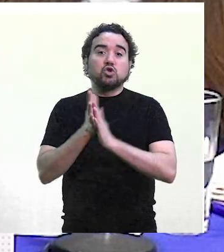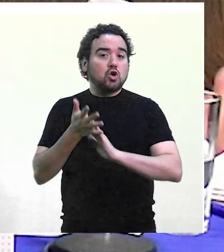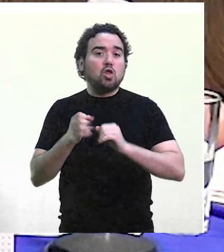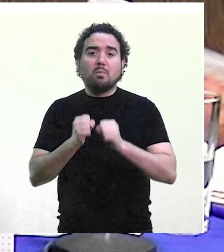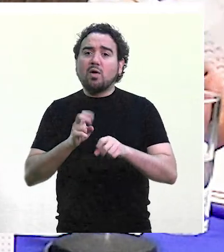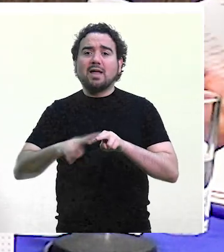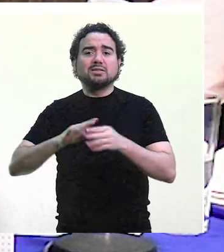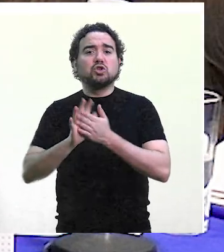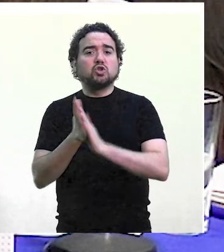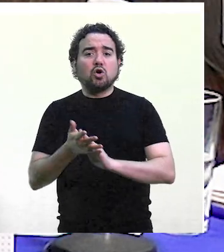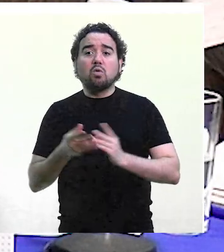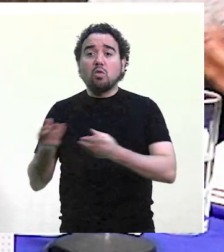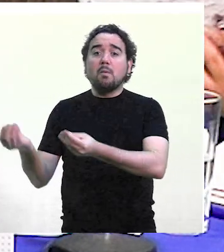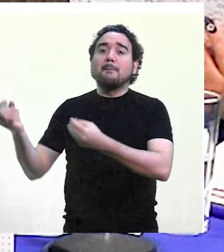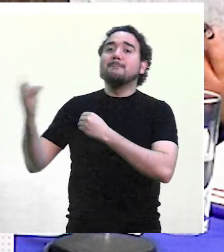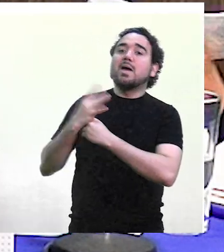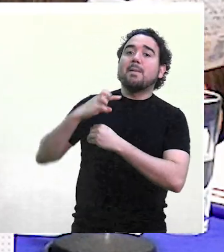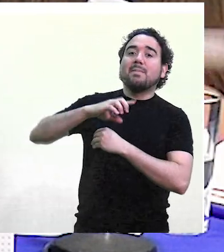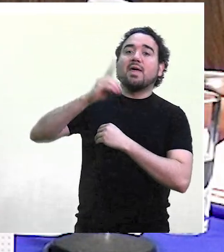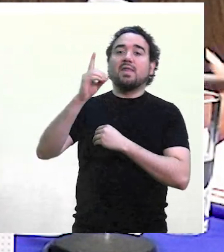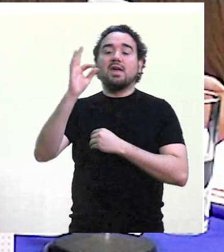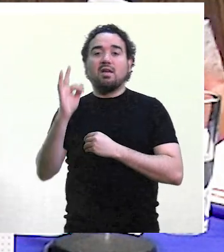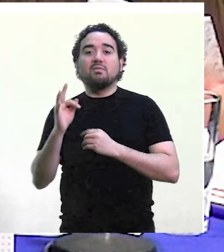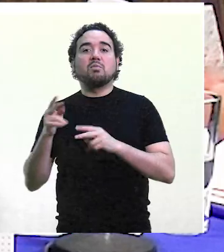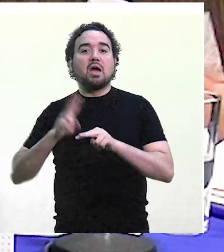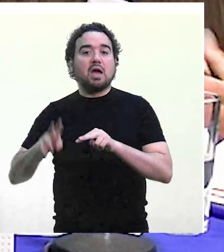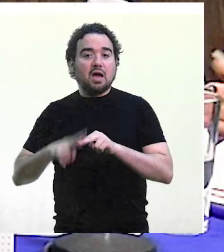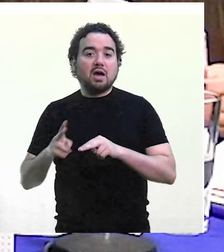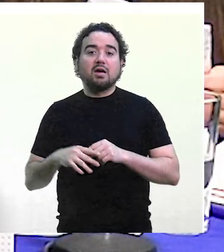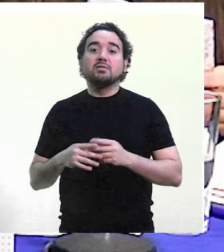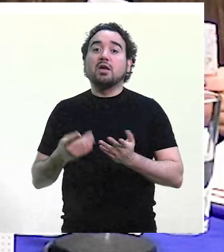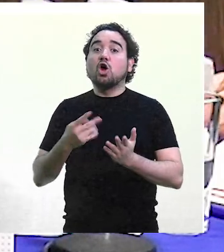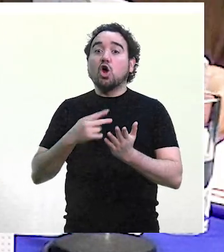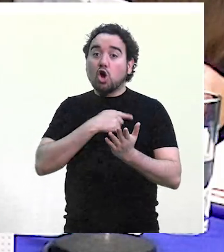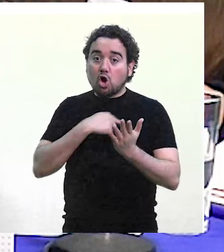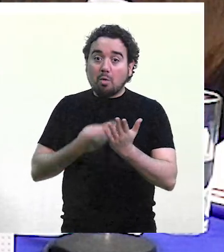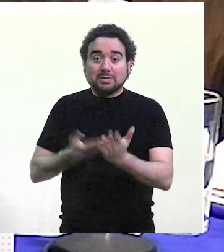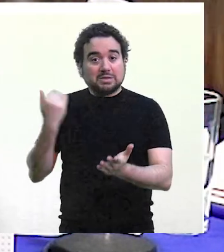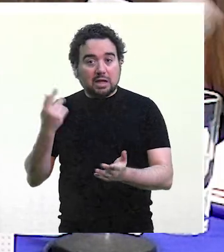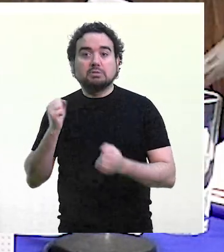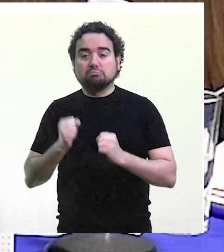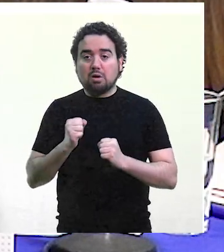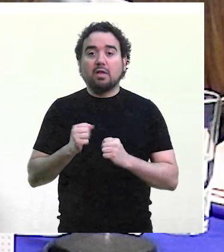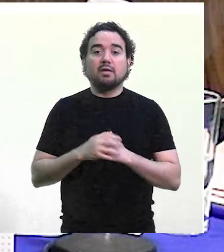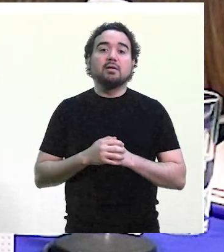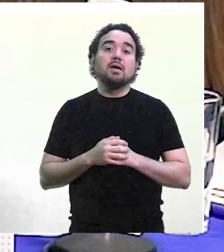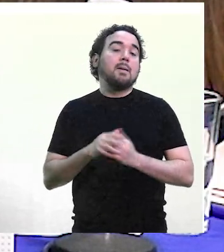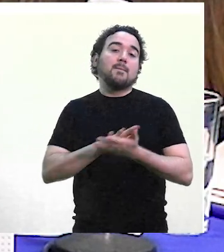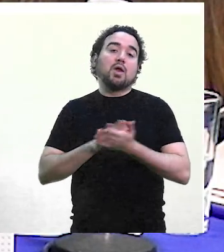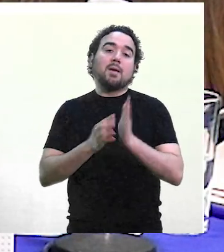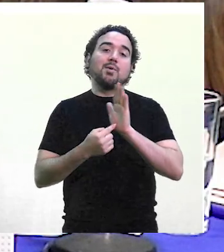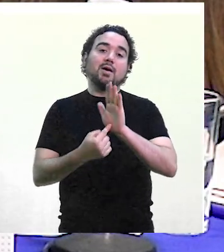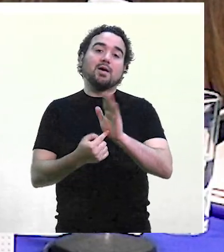idea es que todo puede llegar a todas partes. Democratizar el Si alguien me dice, conocimiento. pásame los PDF están. Pídanlos. Si le quieren sacar el nombre, les Lo sacan el